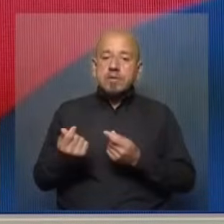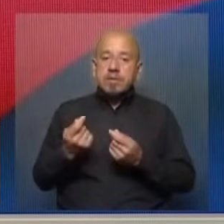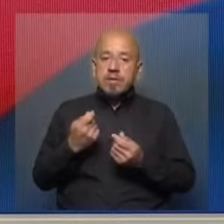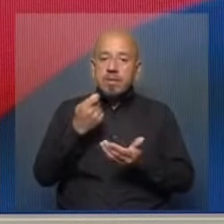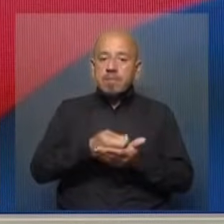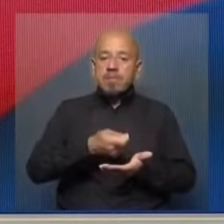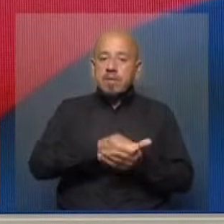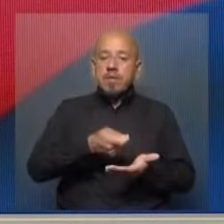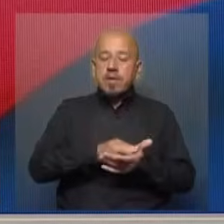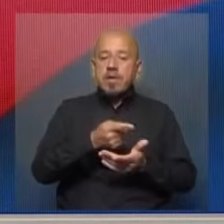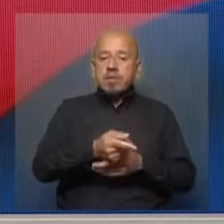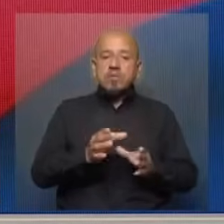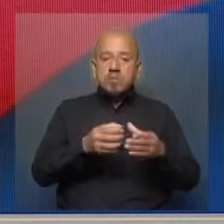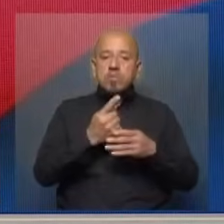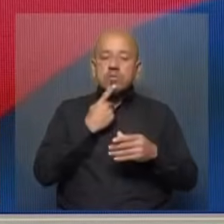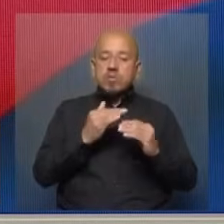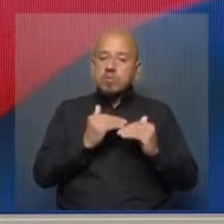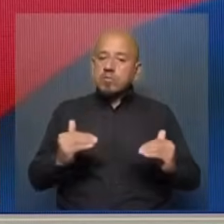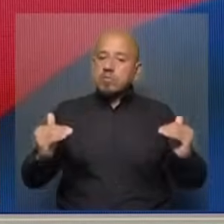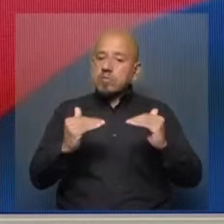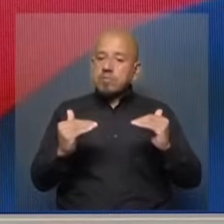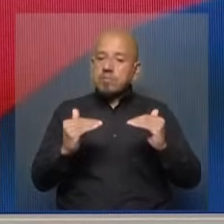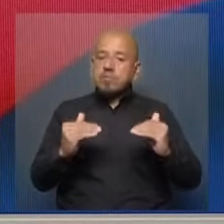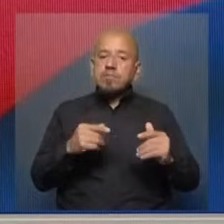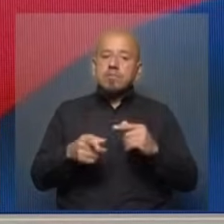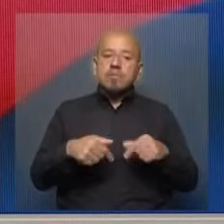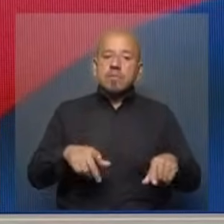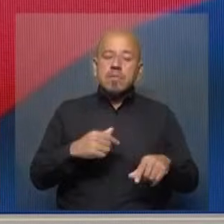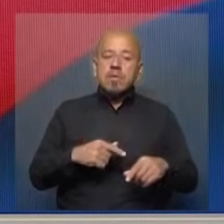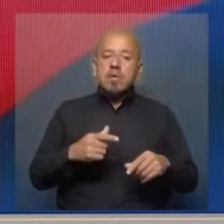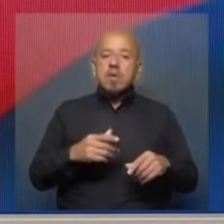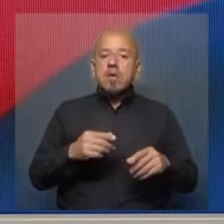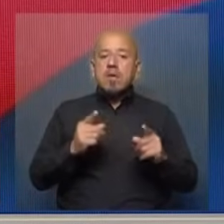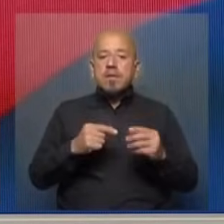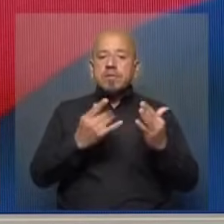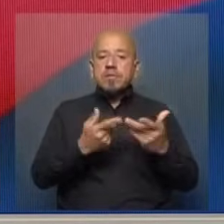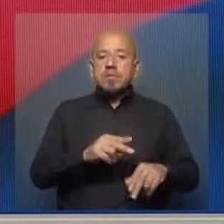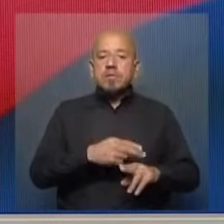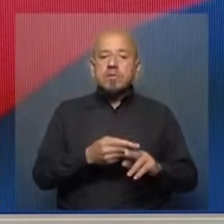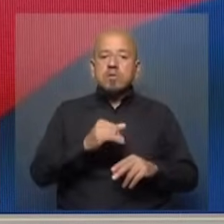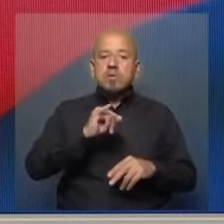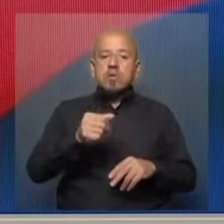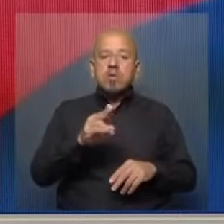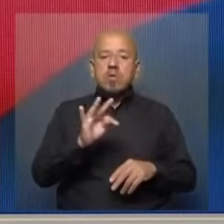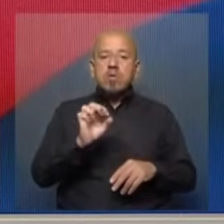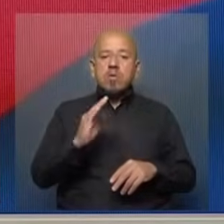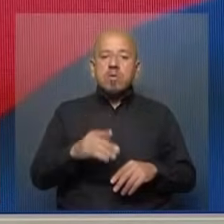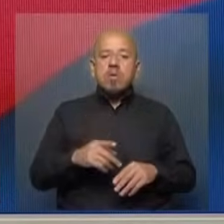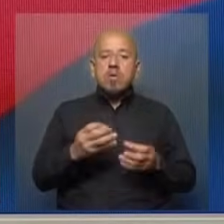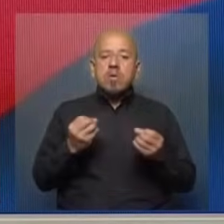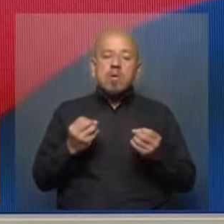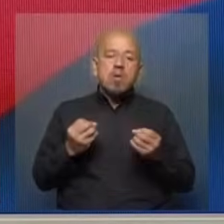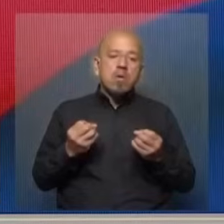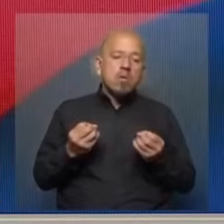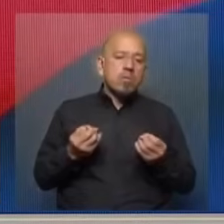políticos, transparente, equitativa. Es necesaria una reformulación también de la JUTEP. ¿Por qué? Porque